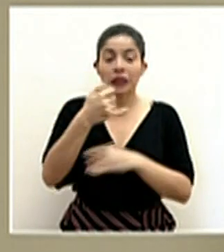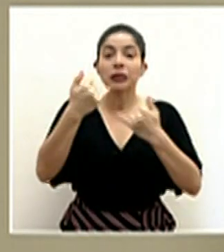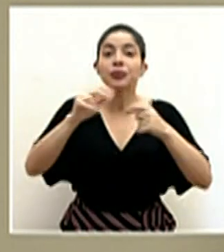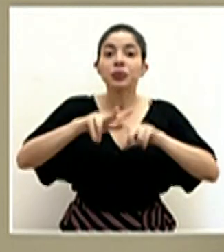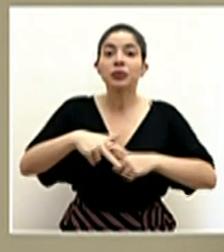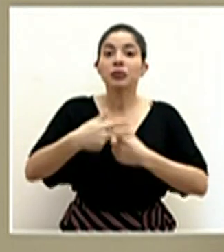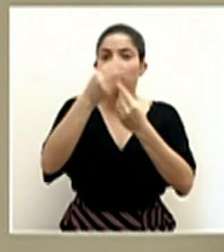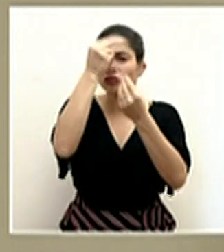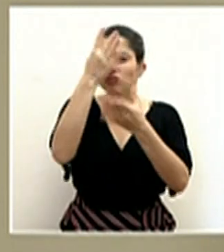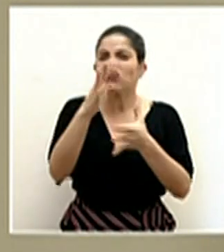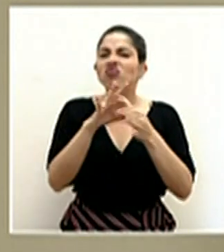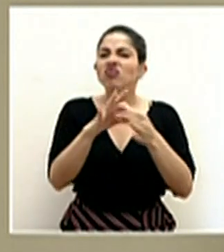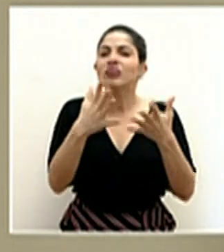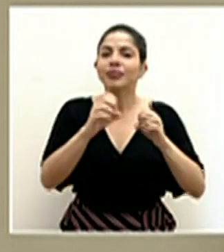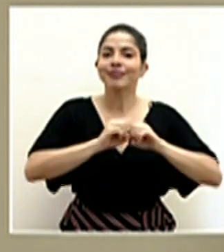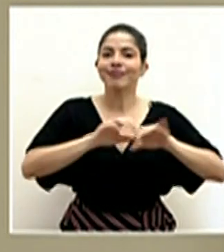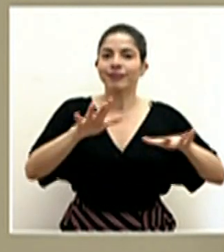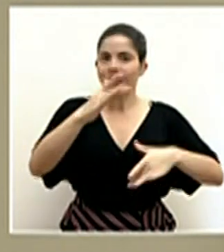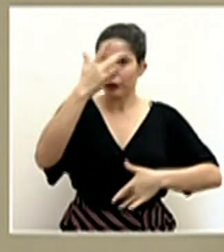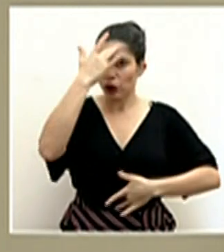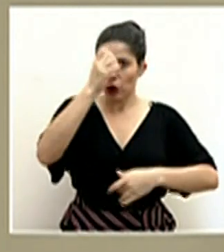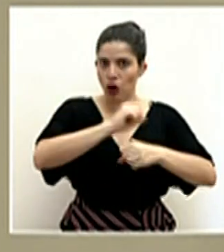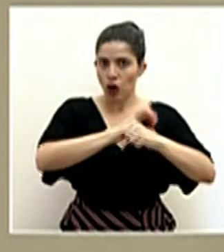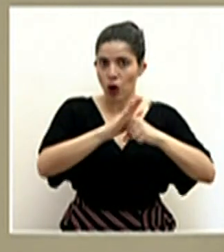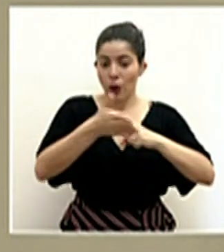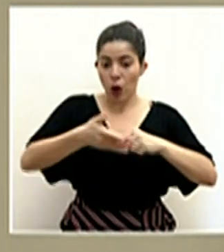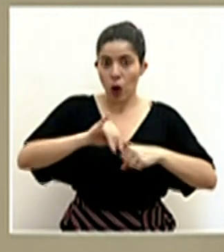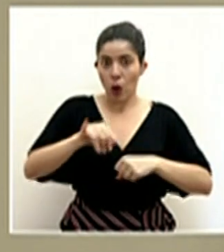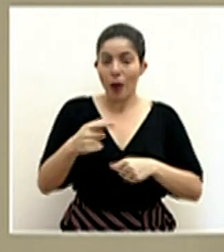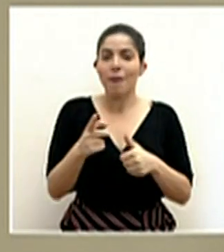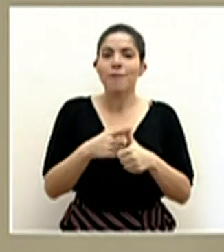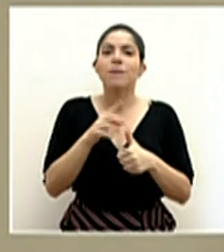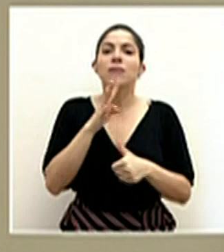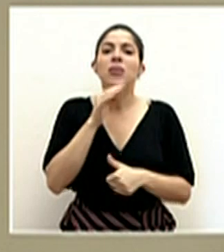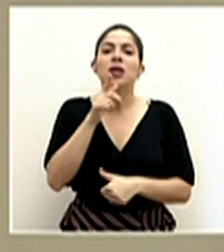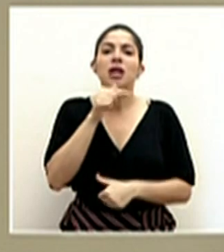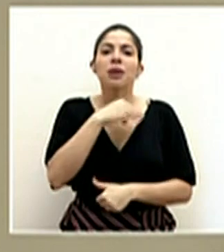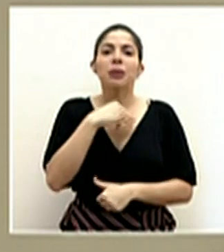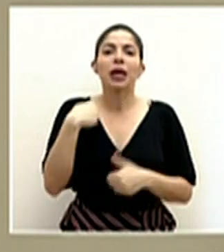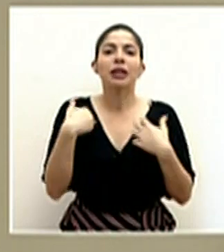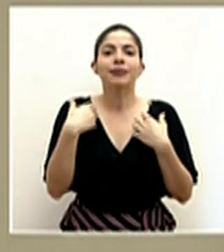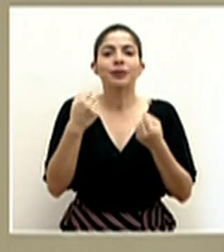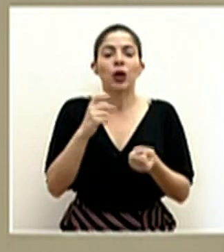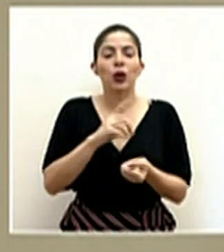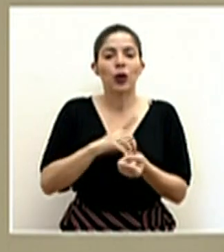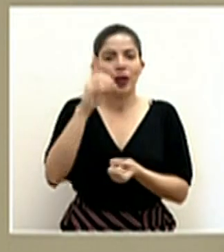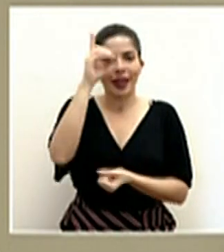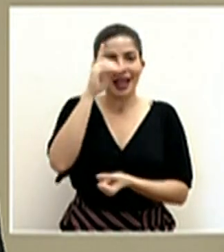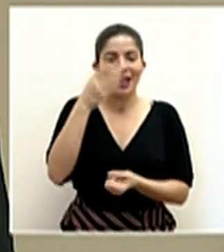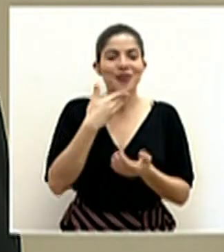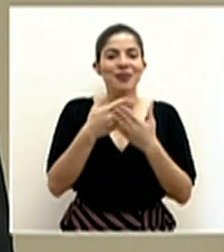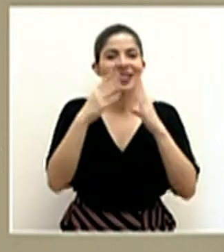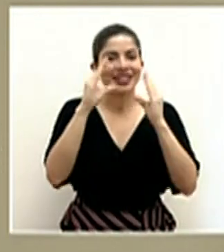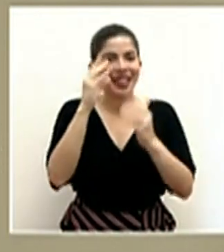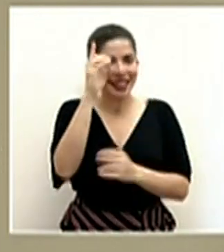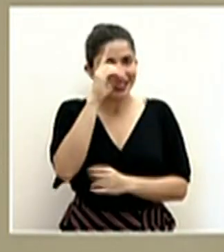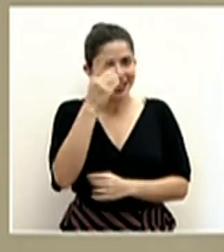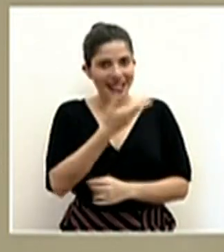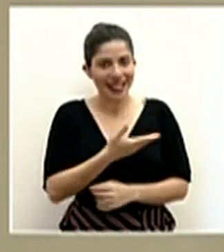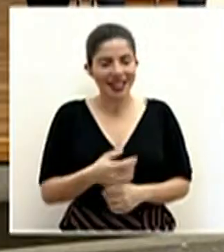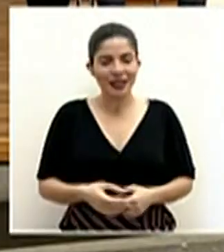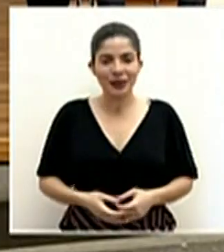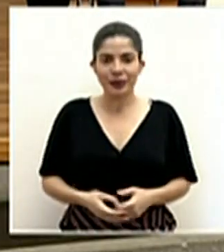con el reporte epidemiológico COVID para este jueves, así que le cedemos la palabra al ministro de Salud, el doctor Daniel Salas. Buenas tardes, don Daniel.